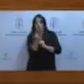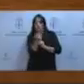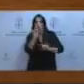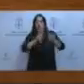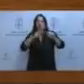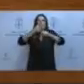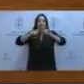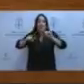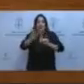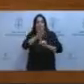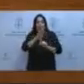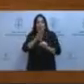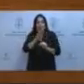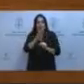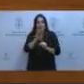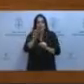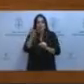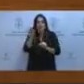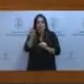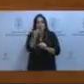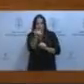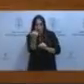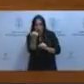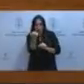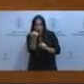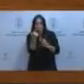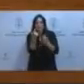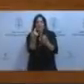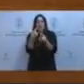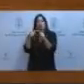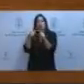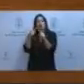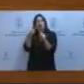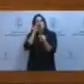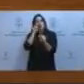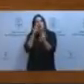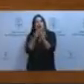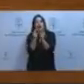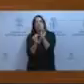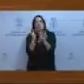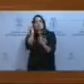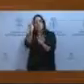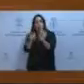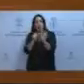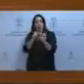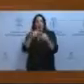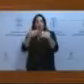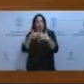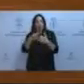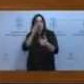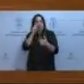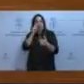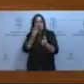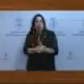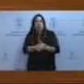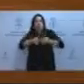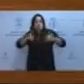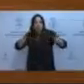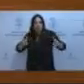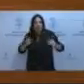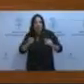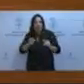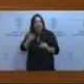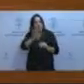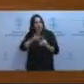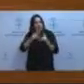del Oriente de Asturias que lo que necesitan ya son productos turísticos de alta calidad que permita el desarrollo de una industria turística ya de grandes dimensiones que se está empezando en algunos